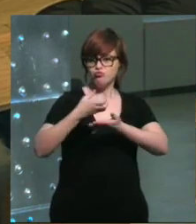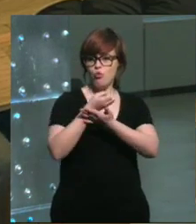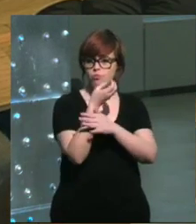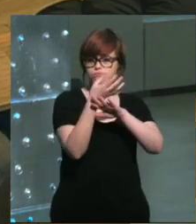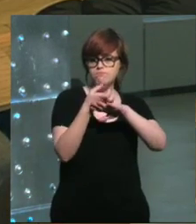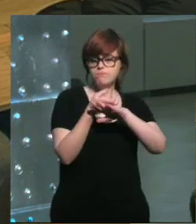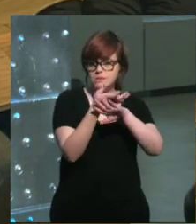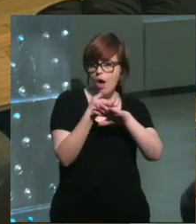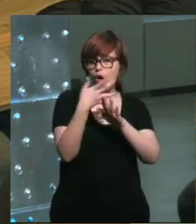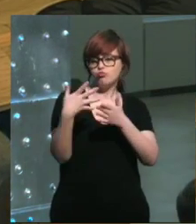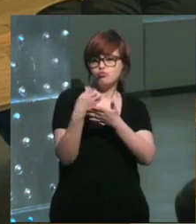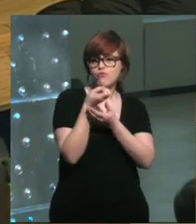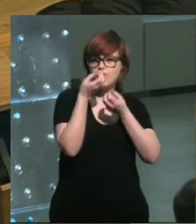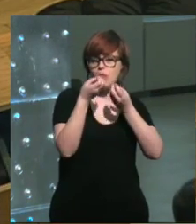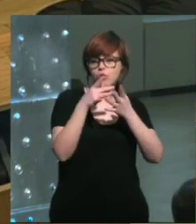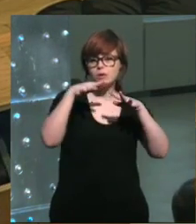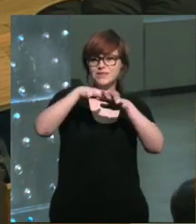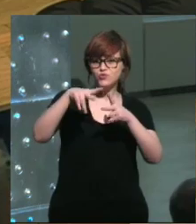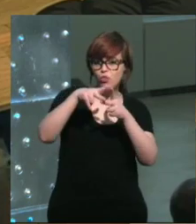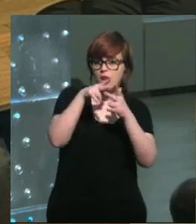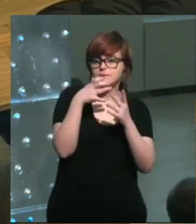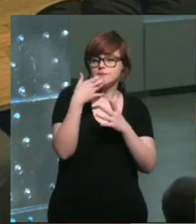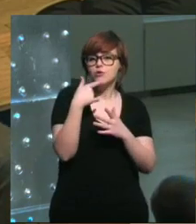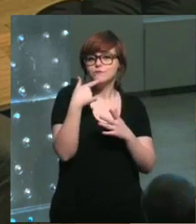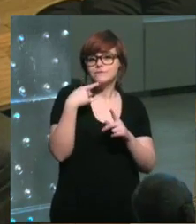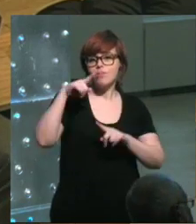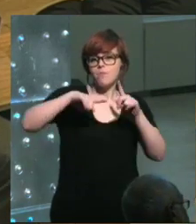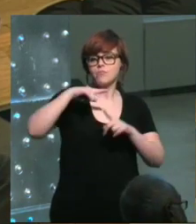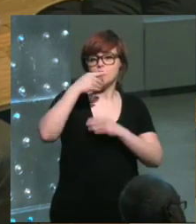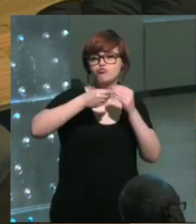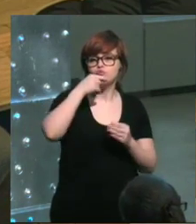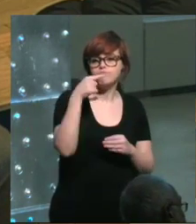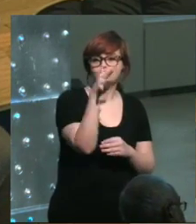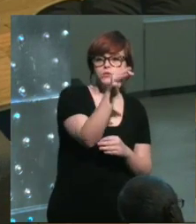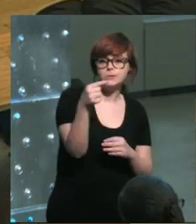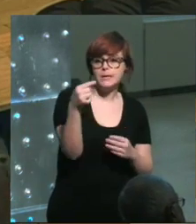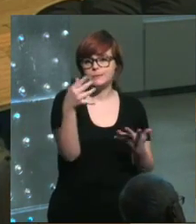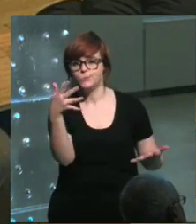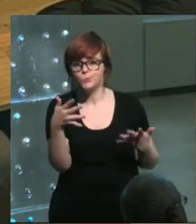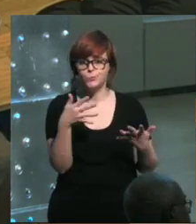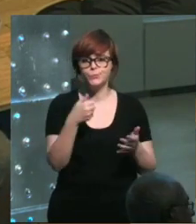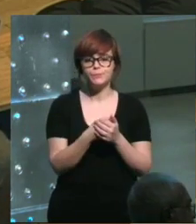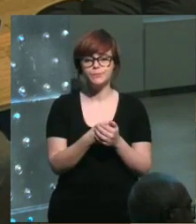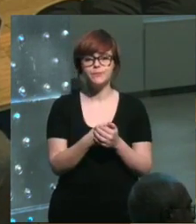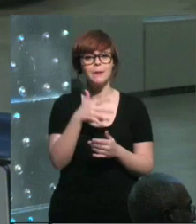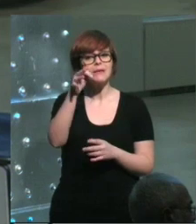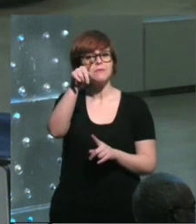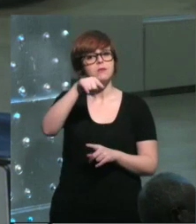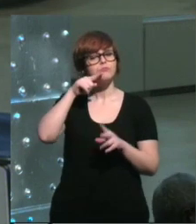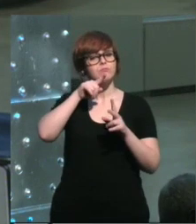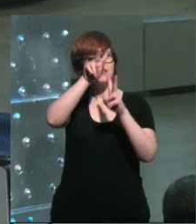las redes sociales, ¿no? Un poco el objetivo. Y luego quería hacerte una pregunta de